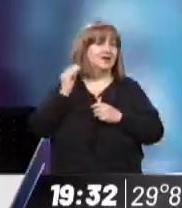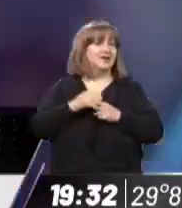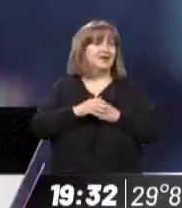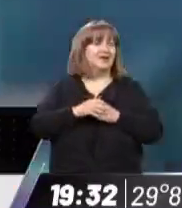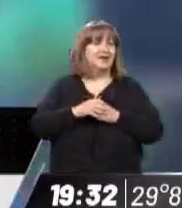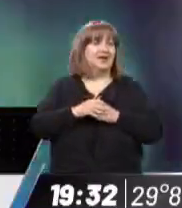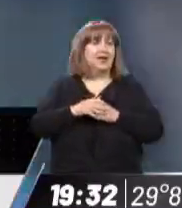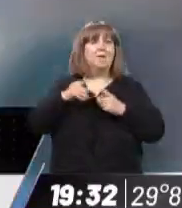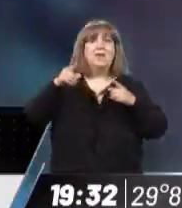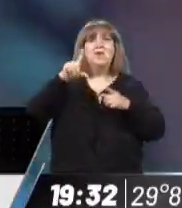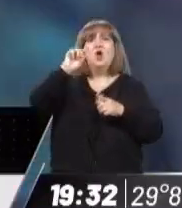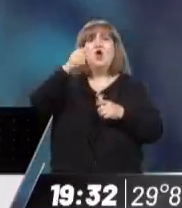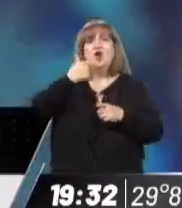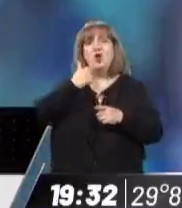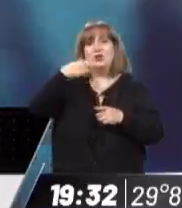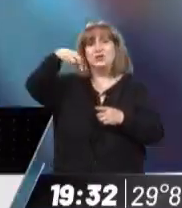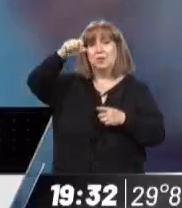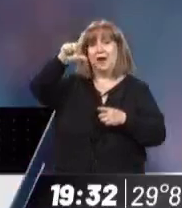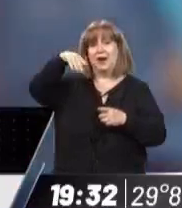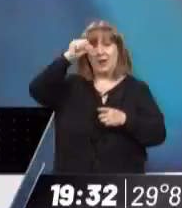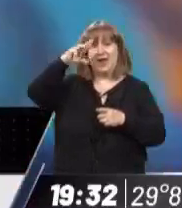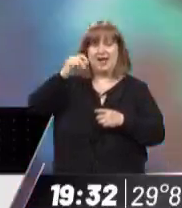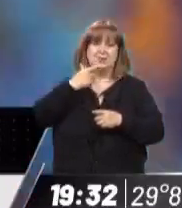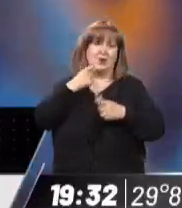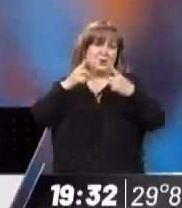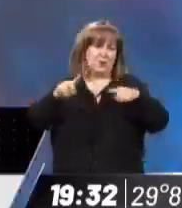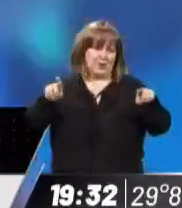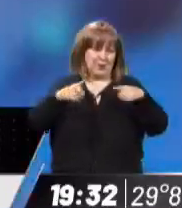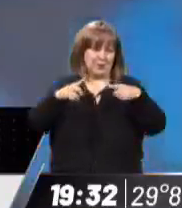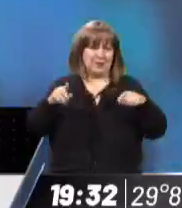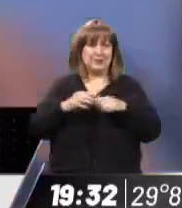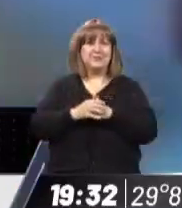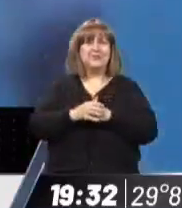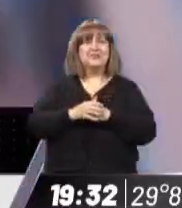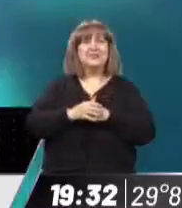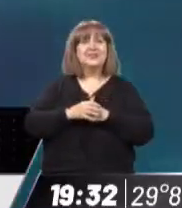Los palmeras aprovecharon para sacarse una foto, ¿eh? Sí, con sí, el Messi. Obvio. Mirá.